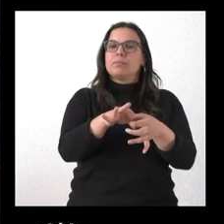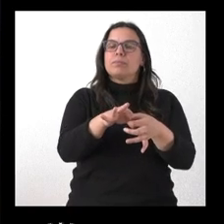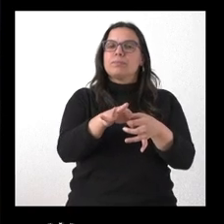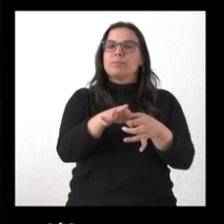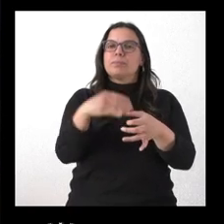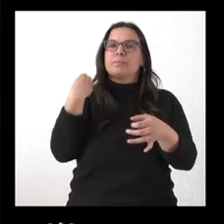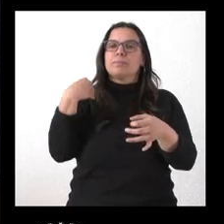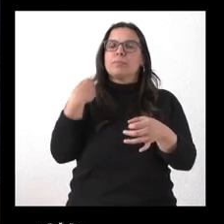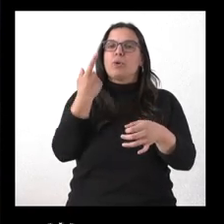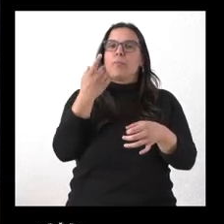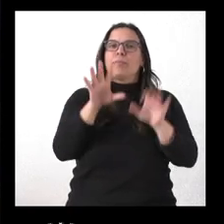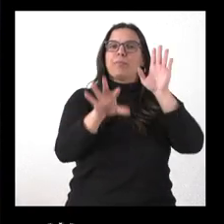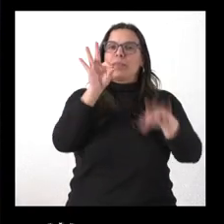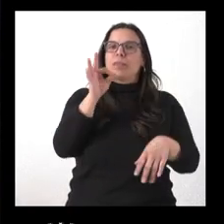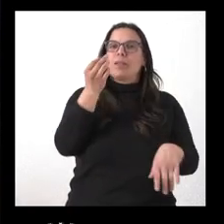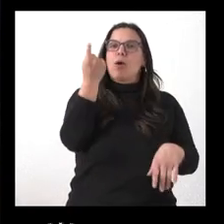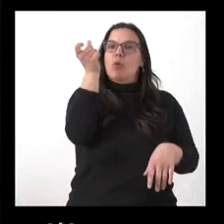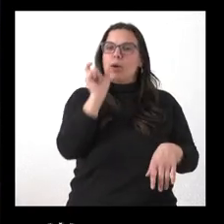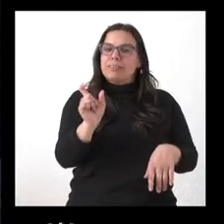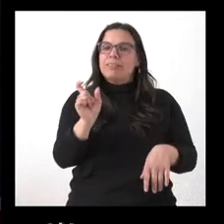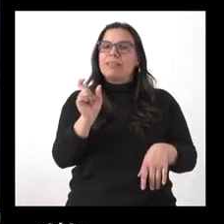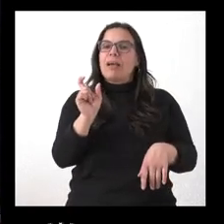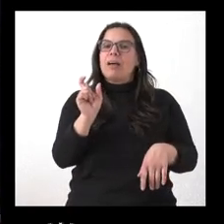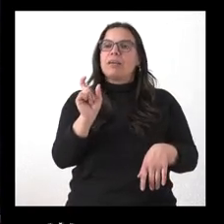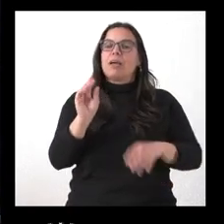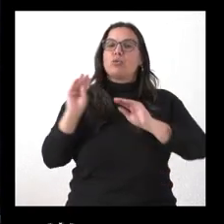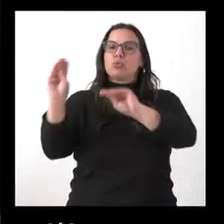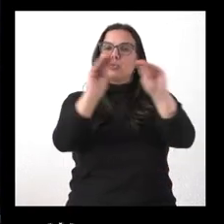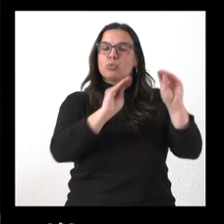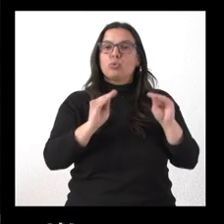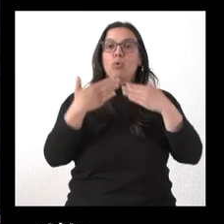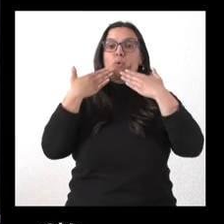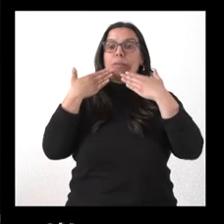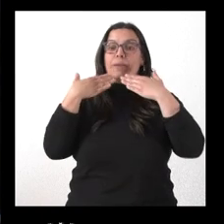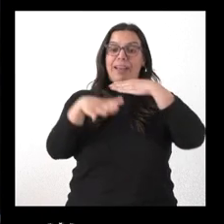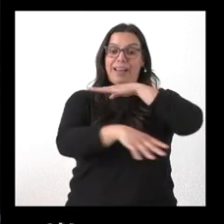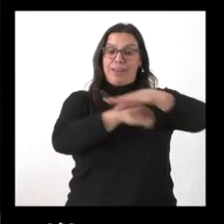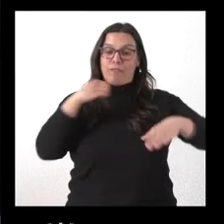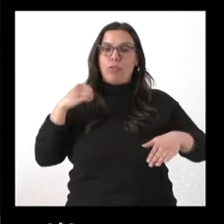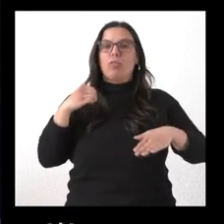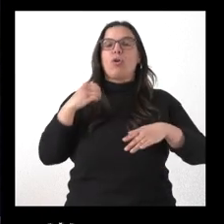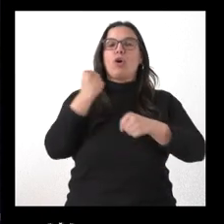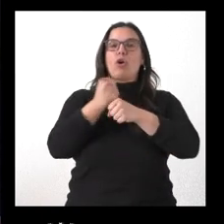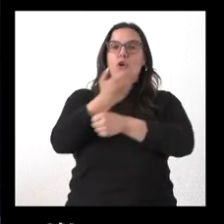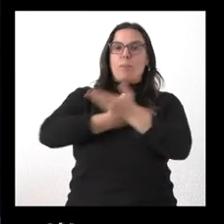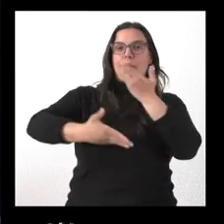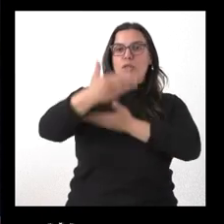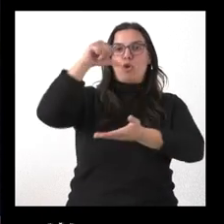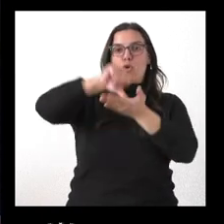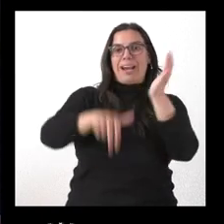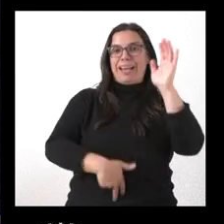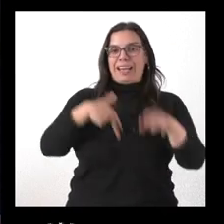determinación de la cuantía que corresponde a cada entidad local a través del fondo de cooperación económica local general para el año